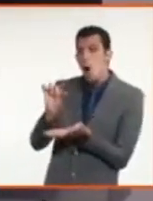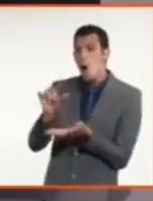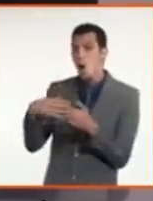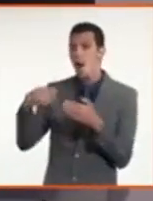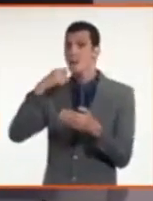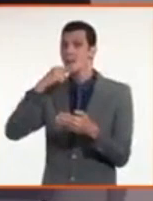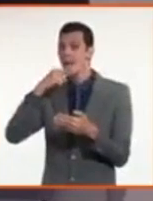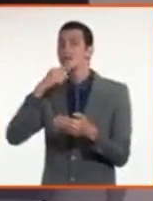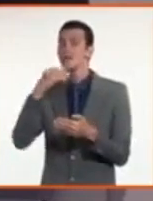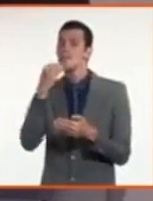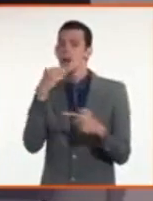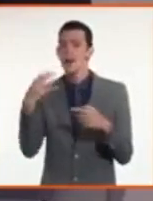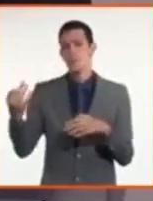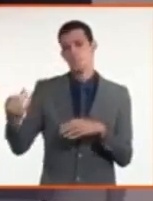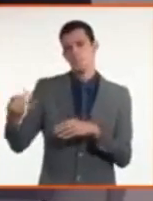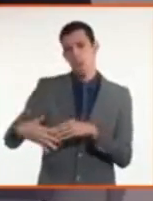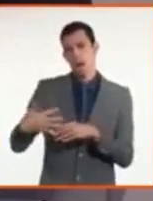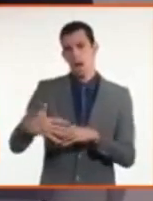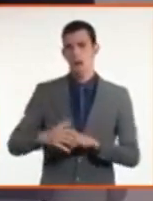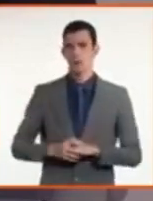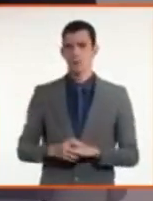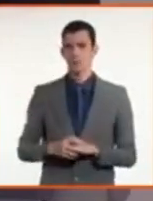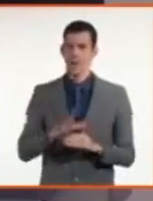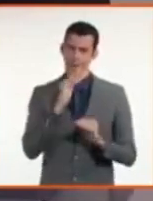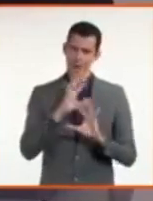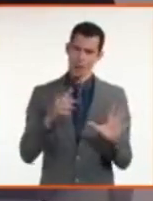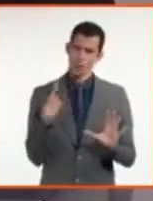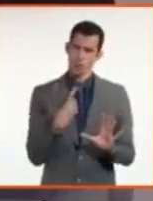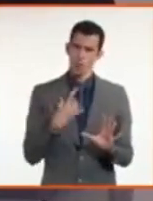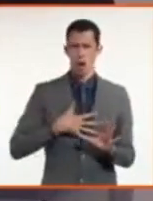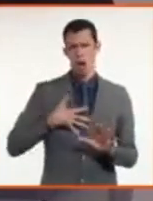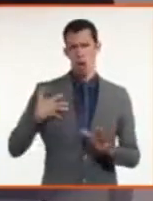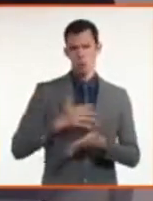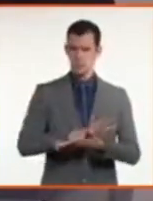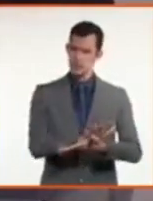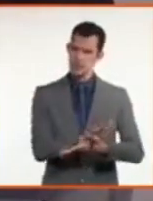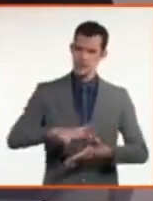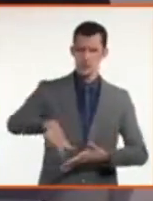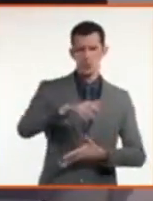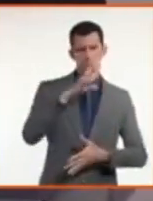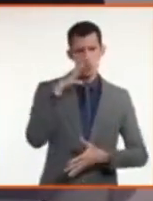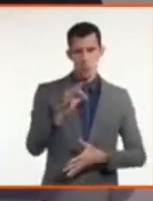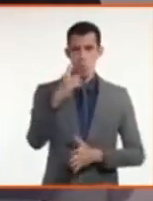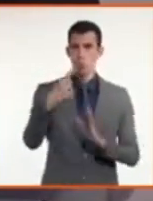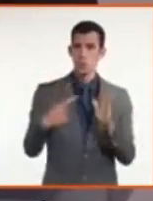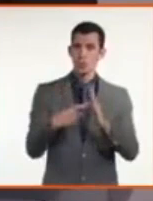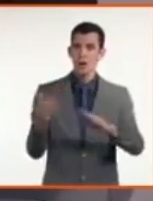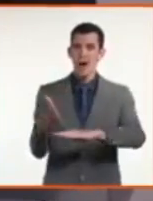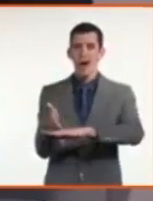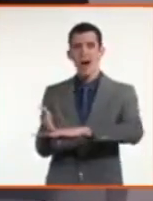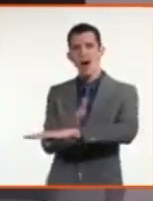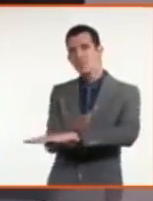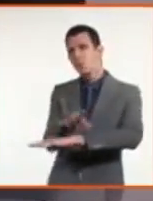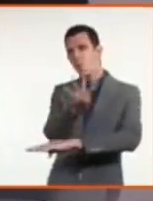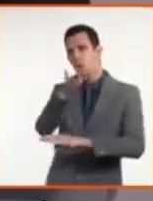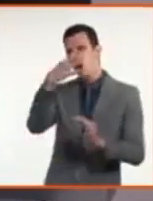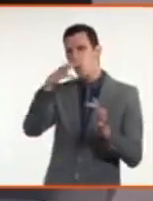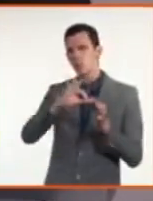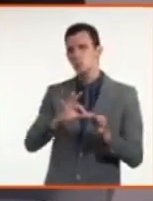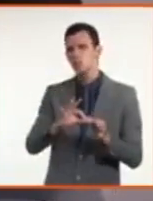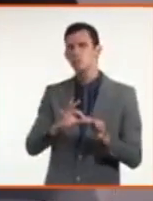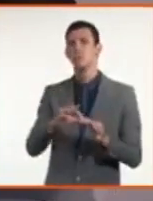ahora después de la medida de 3 desde 4 agosto antes de 4 agosto el tipo cambio venía subiendo no tener estabilidad venía